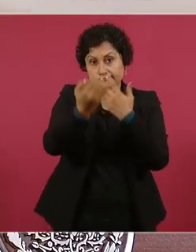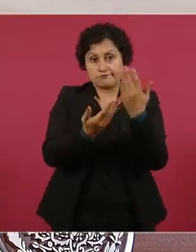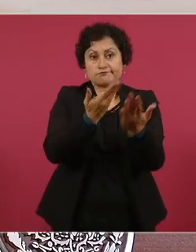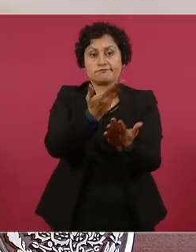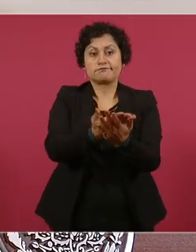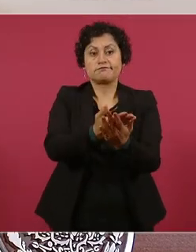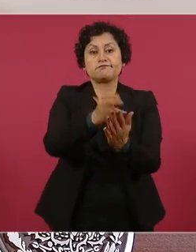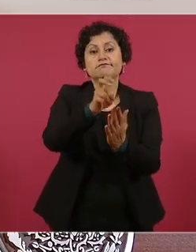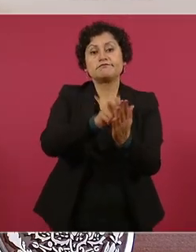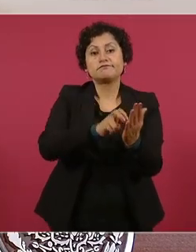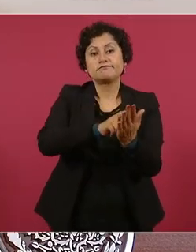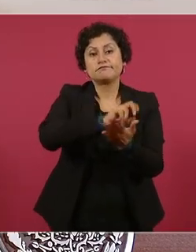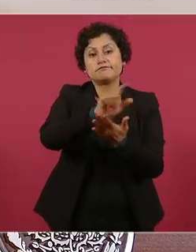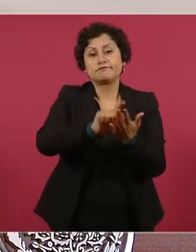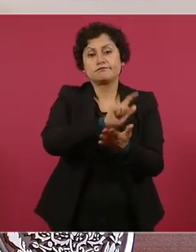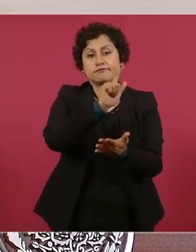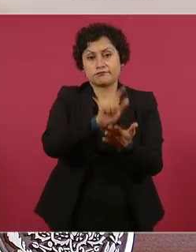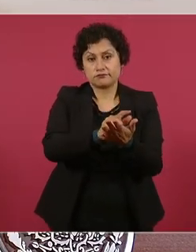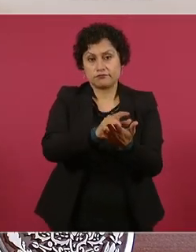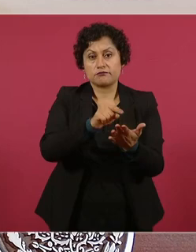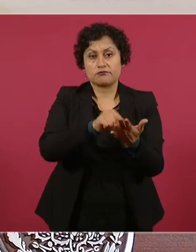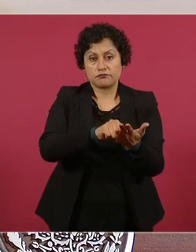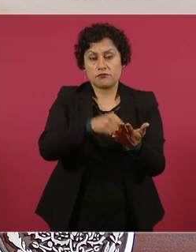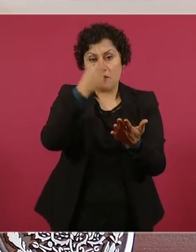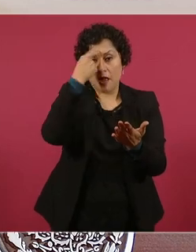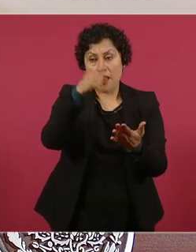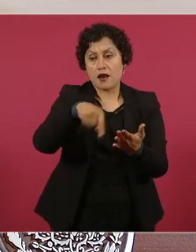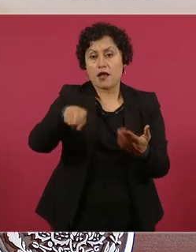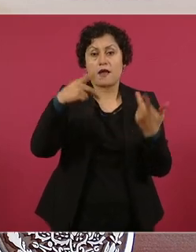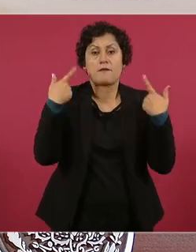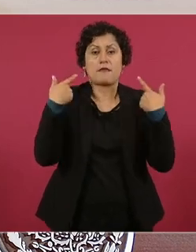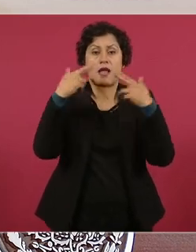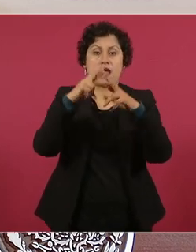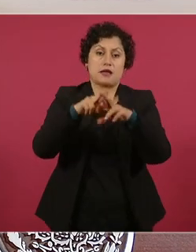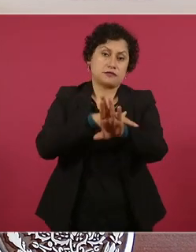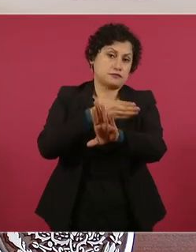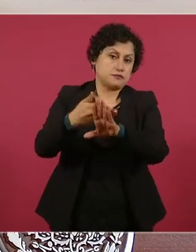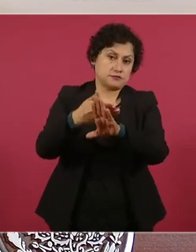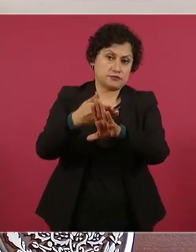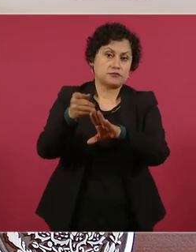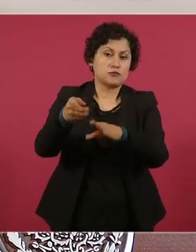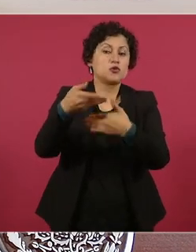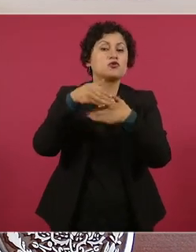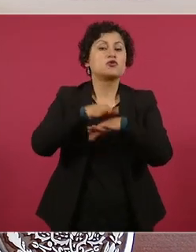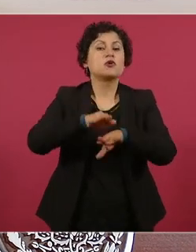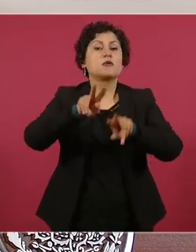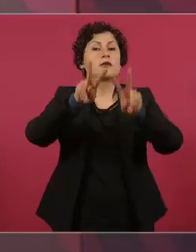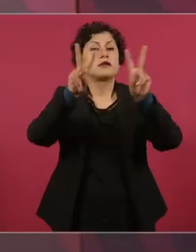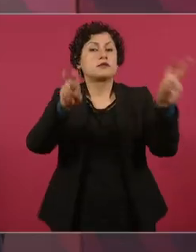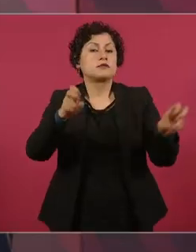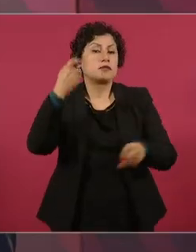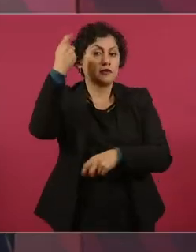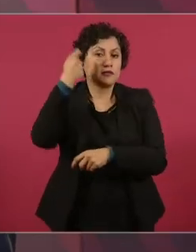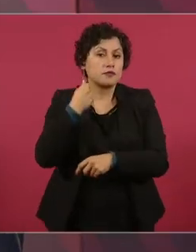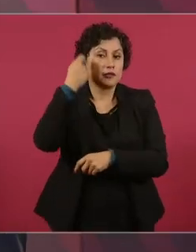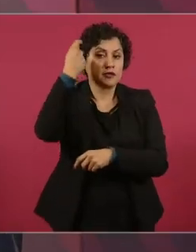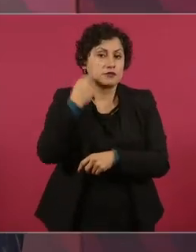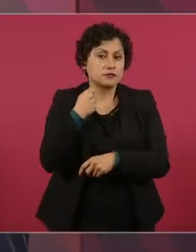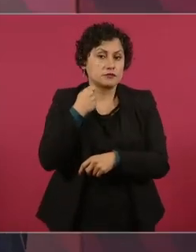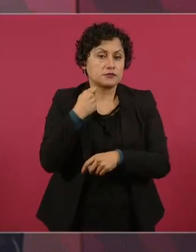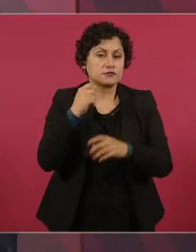los maestros, la reforma a las pensiones. Bueno, la maestra no sé